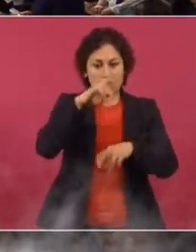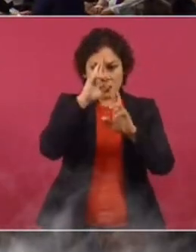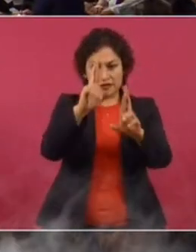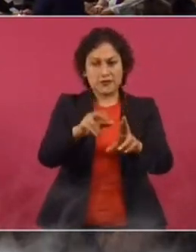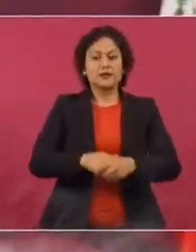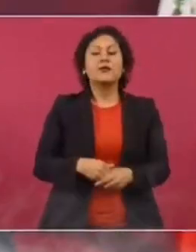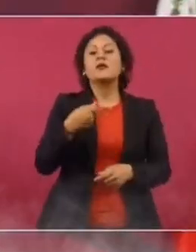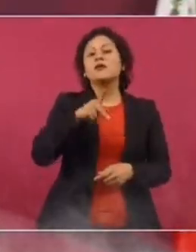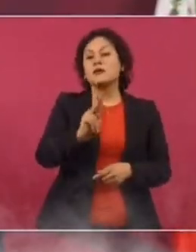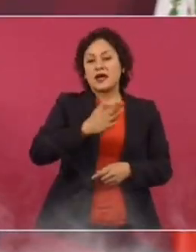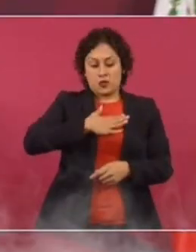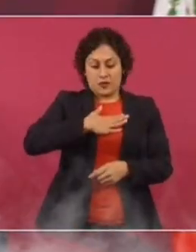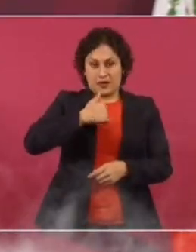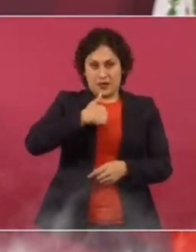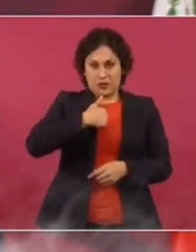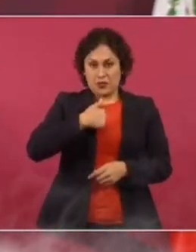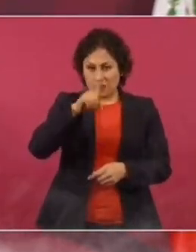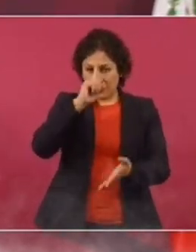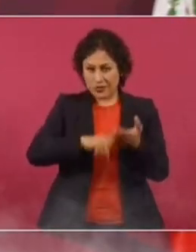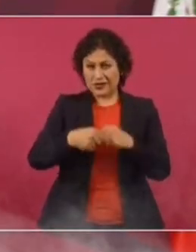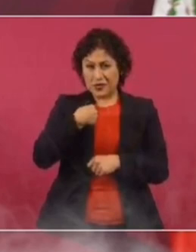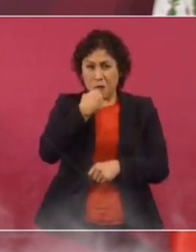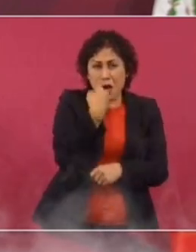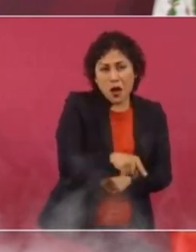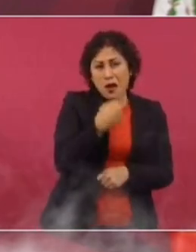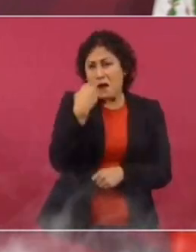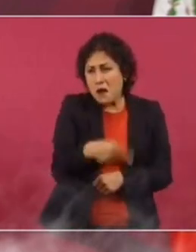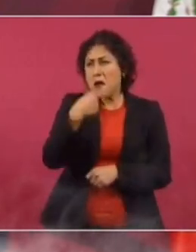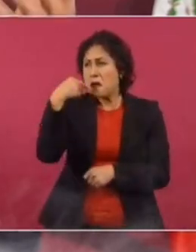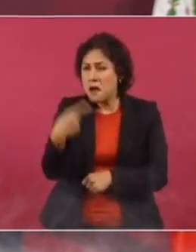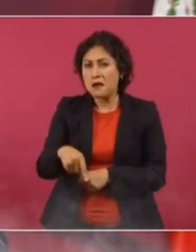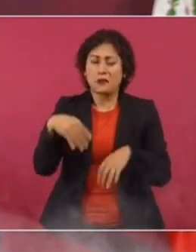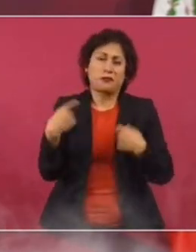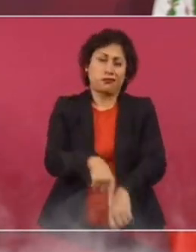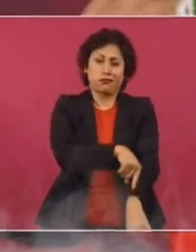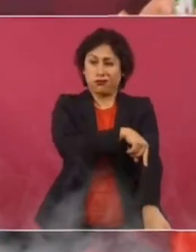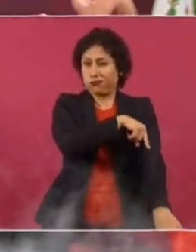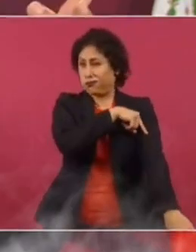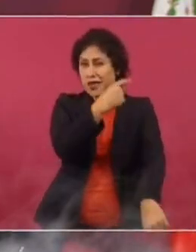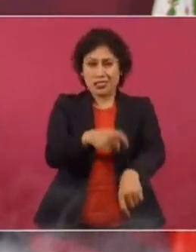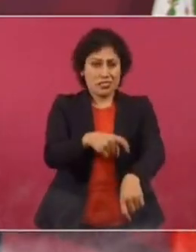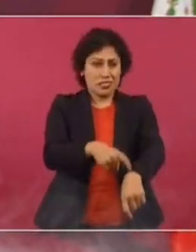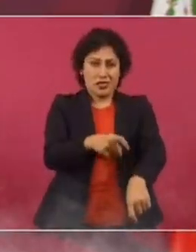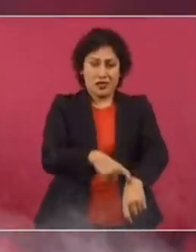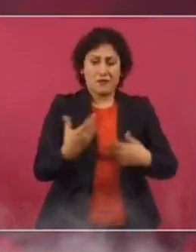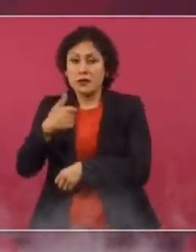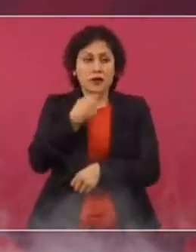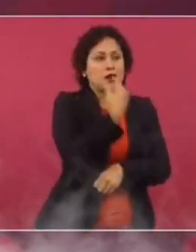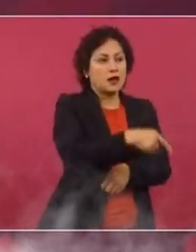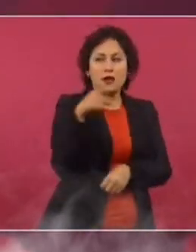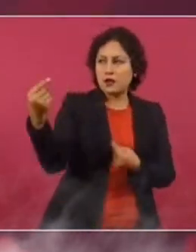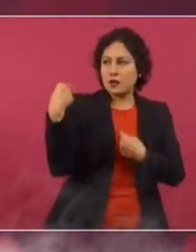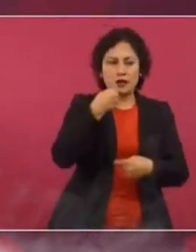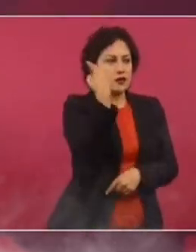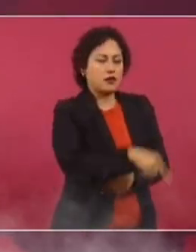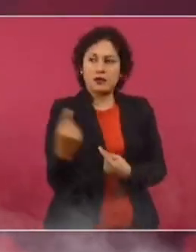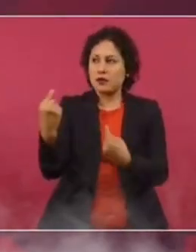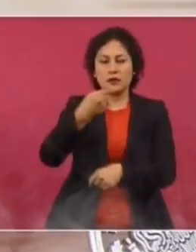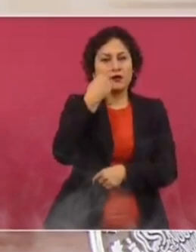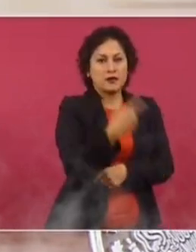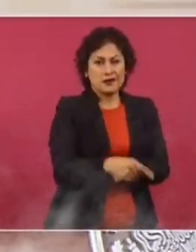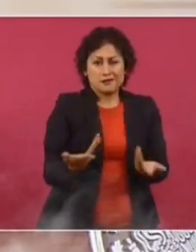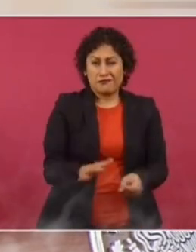caso, imagínense que yo esté presentando denuncia, no terminaría, no trabajaría, porque pues es